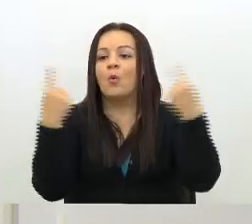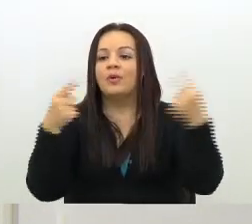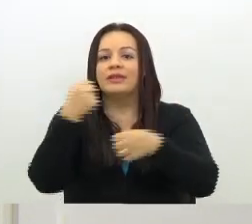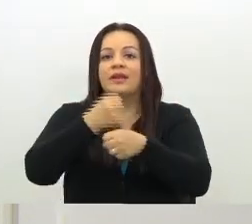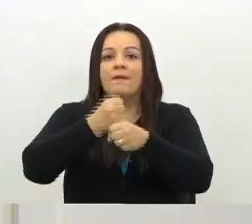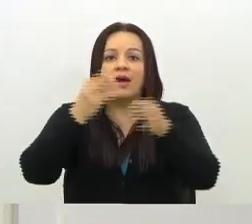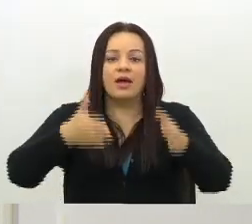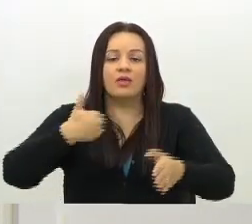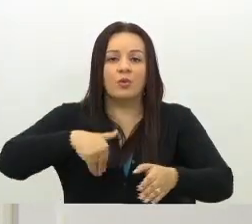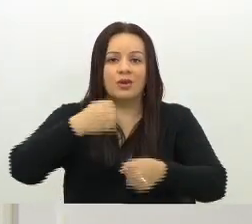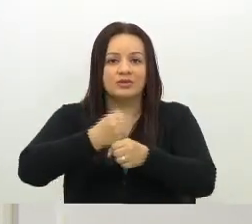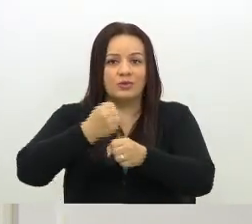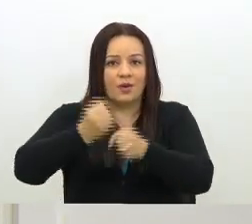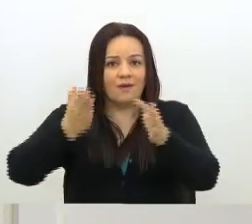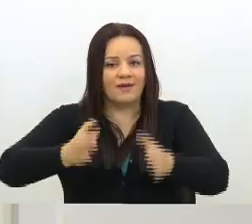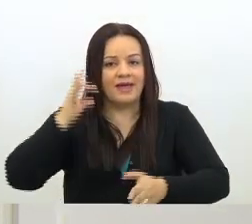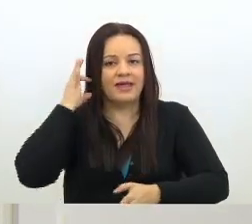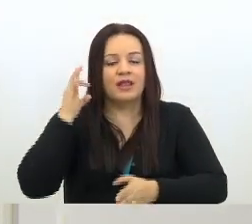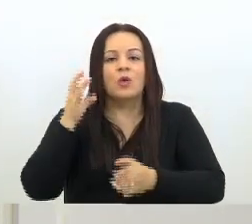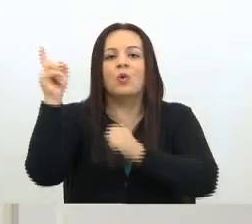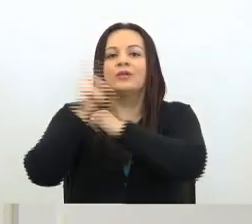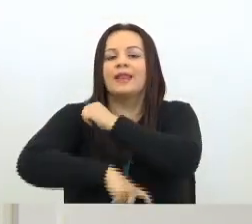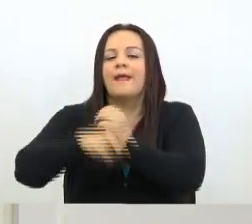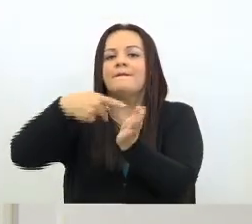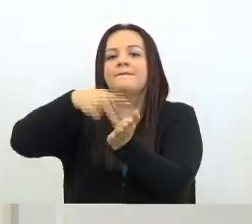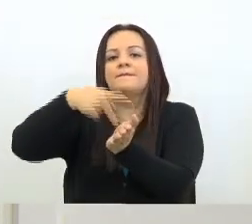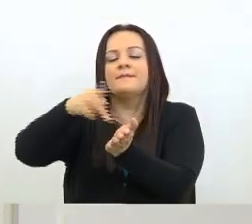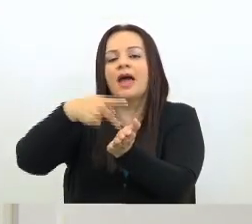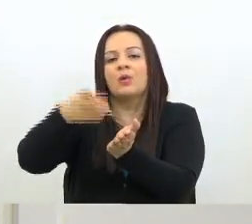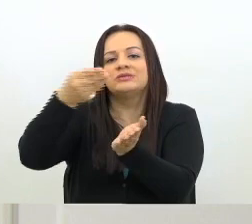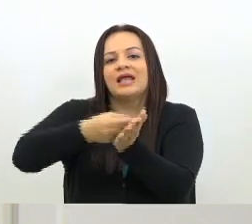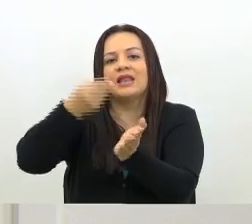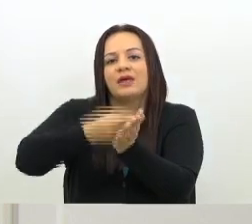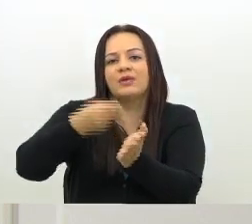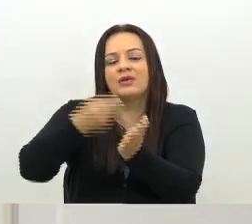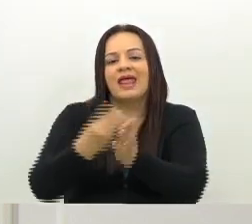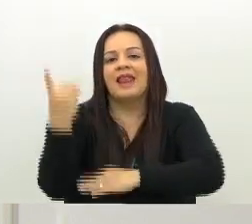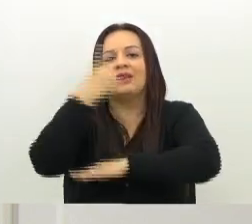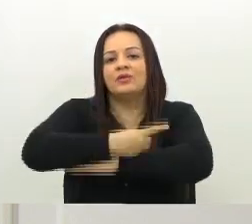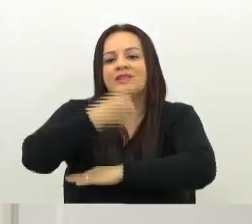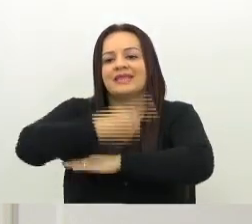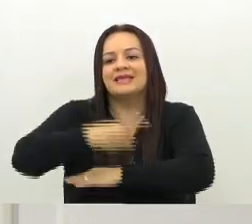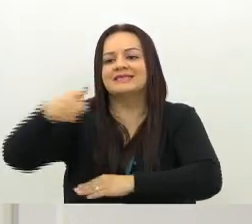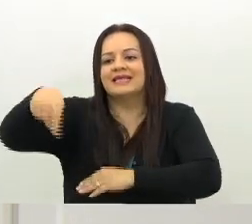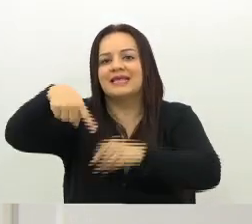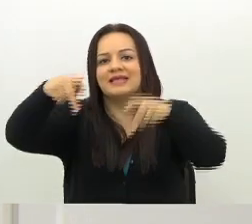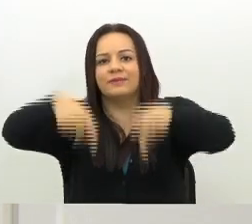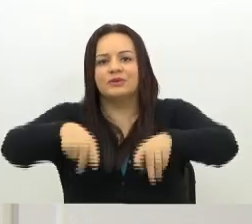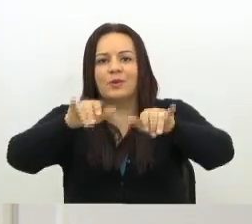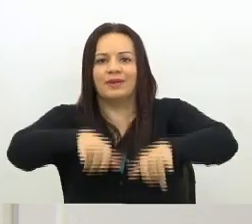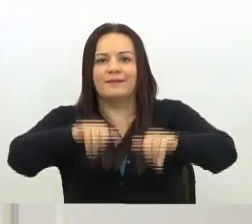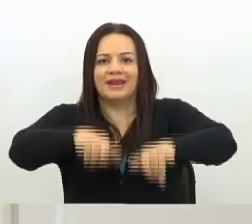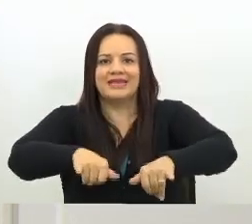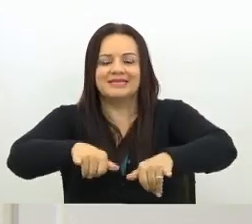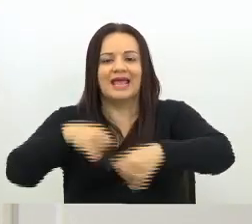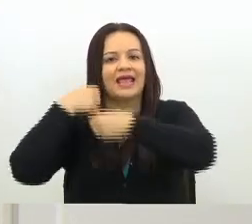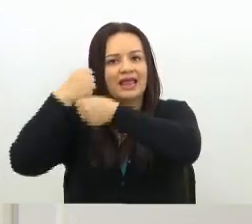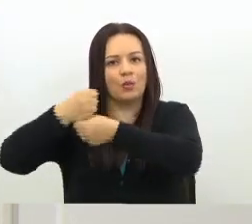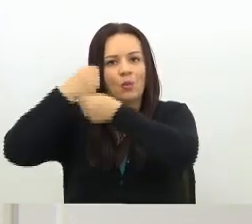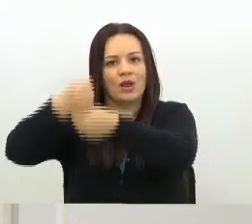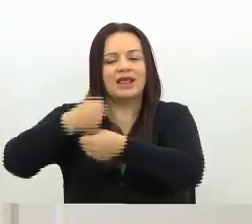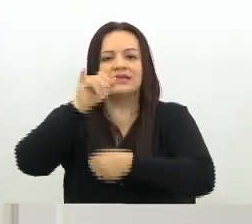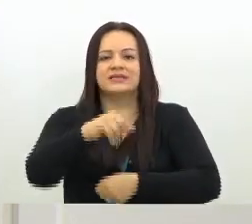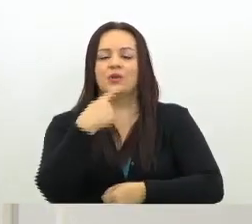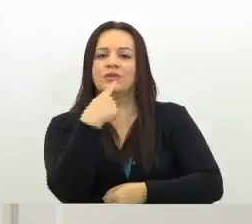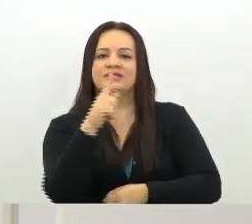trabajadores, condenará a aquel al pago de los salarios correspondientes a los días en que estos permanezcan en la huelga. Así lo dice